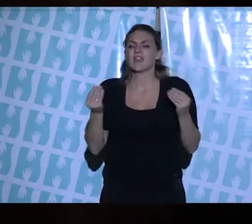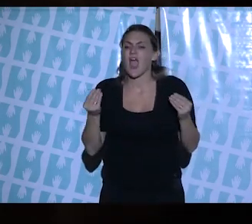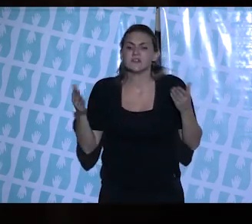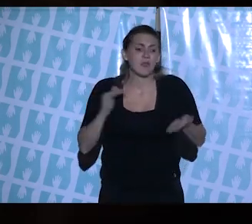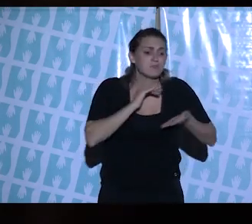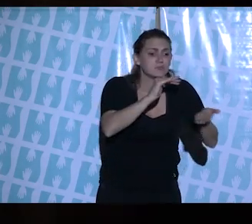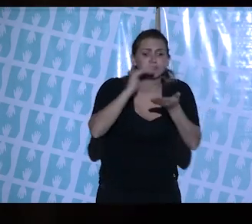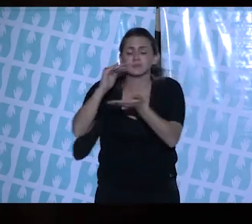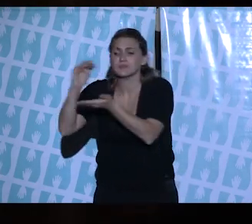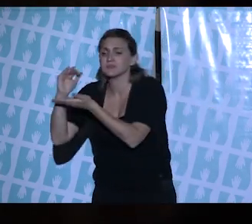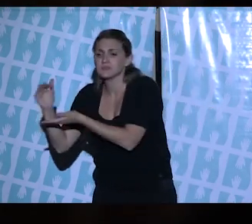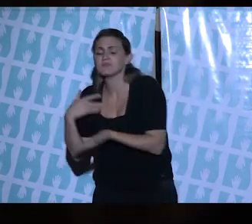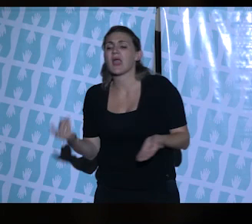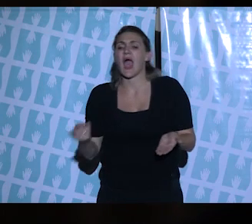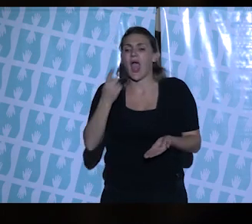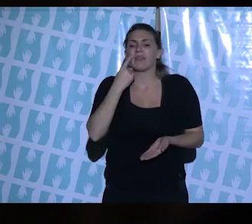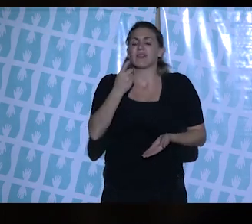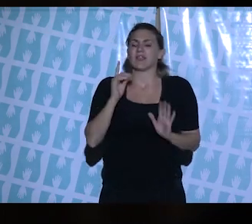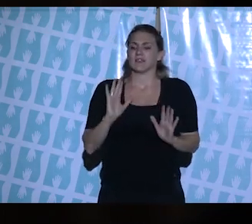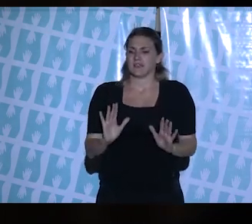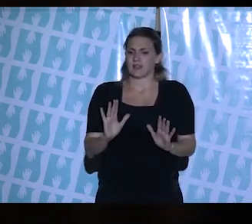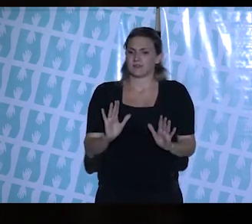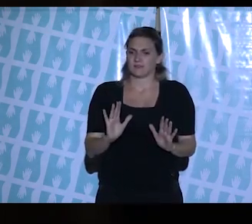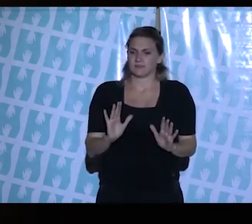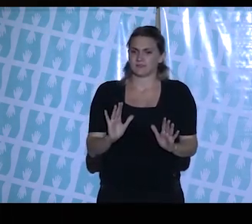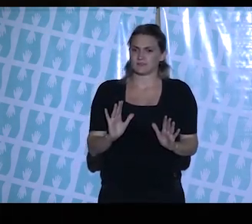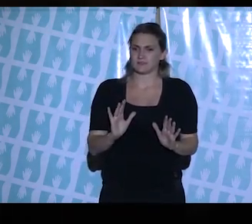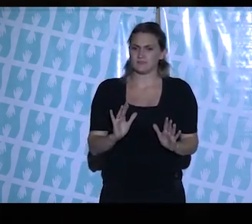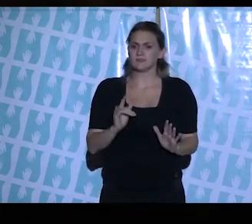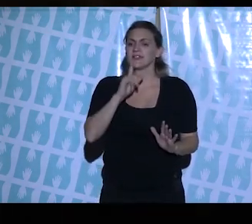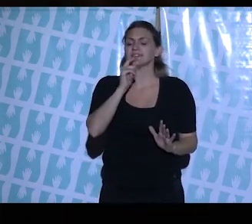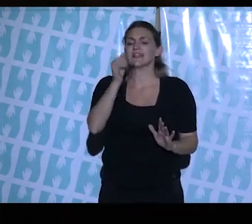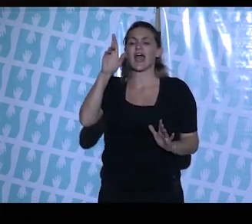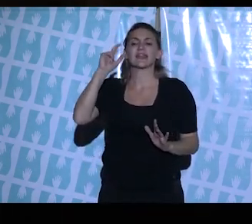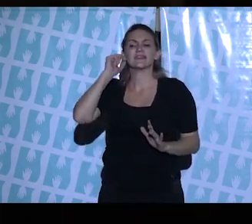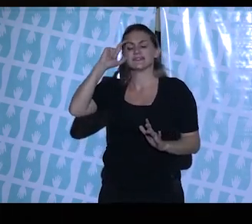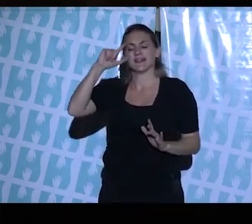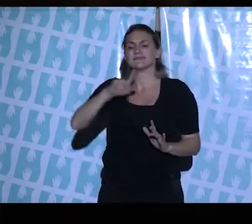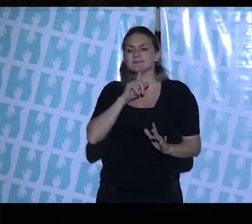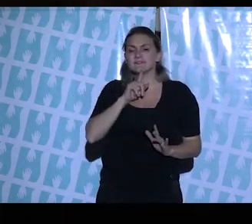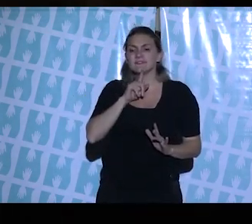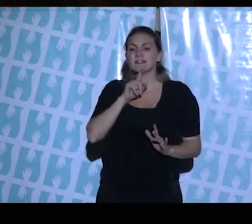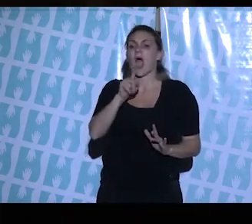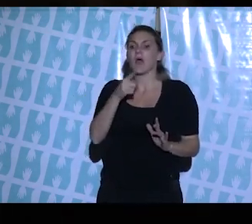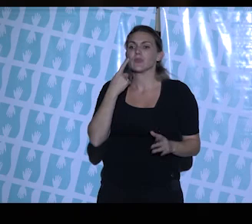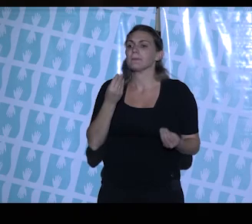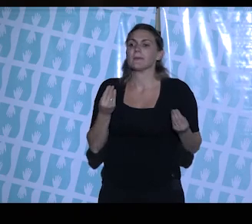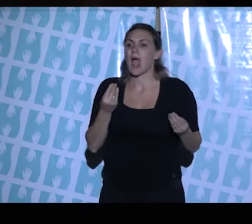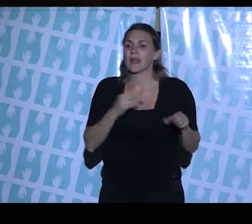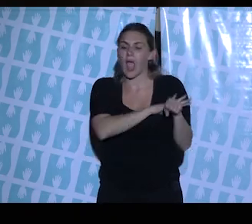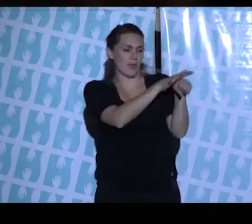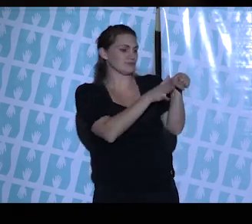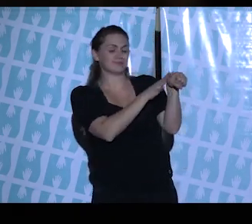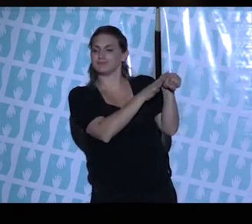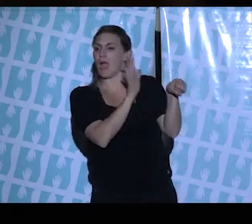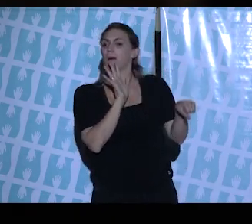llama Target Validation. Target es un blanco. Validación de blancos de